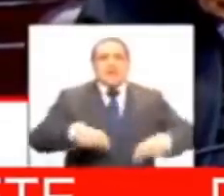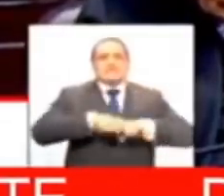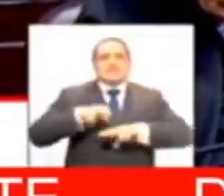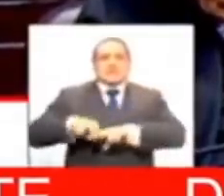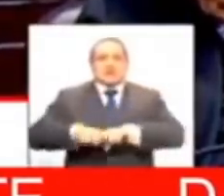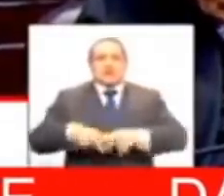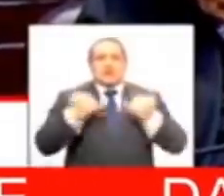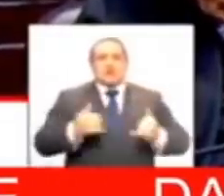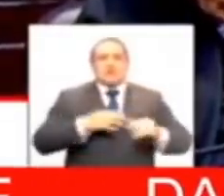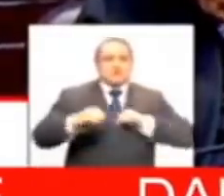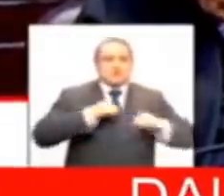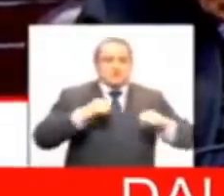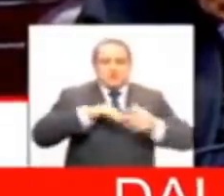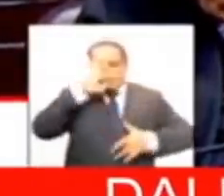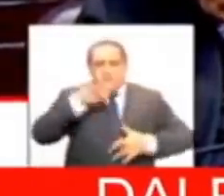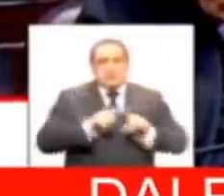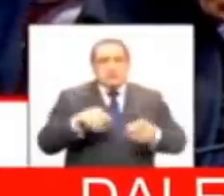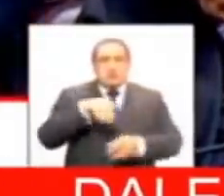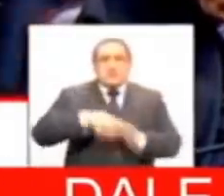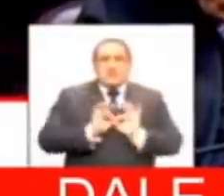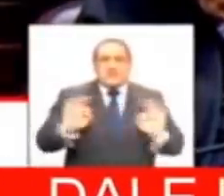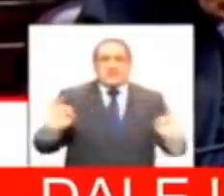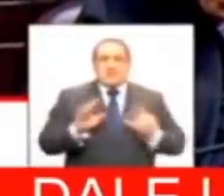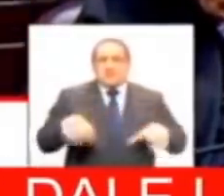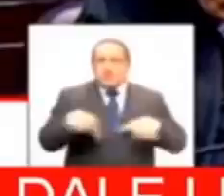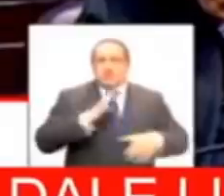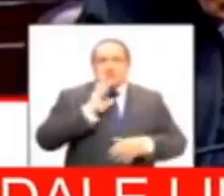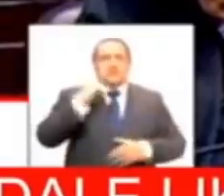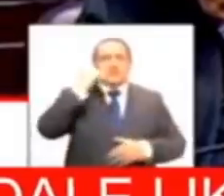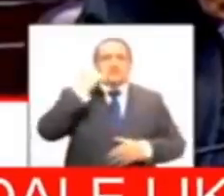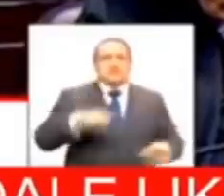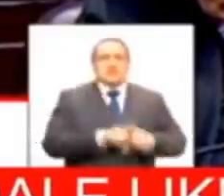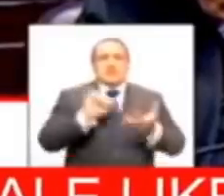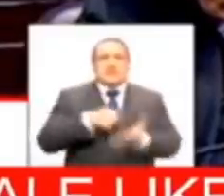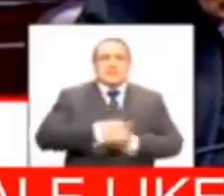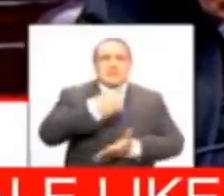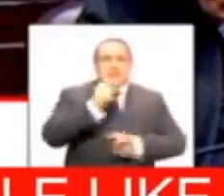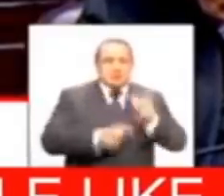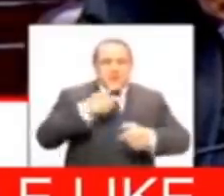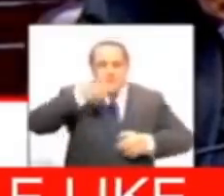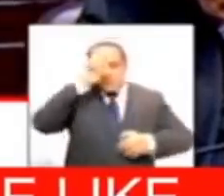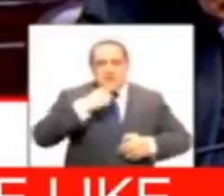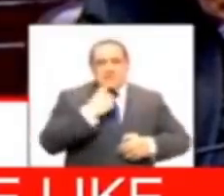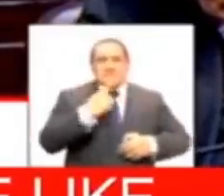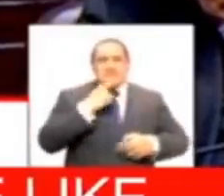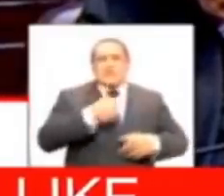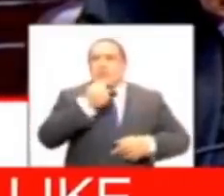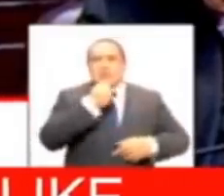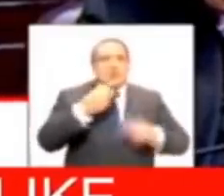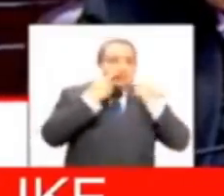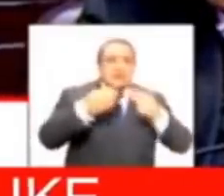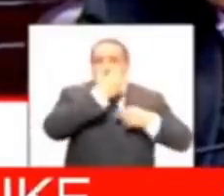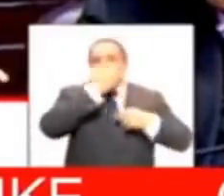aquí, promoviendo el contagio, sin votar, sin ejercer su derecho y para lo que le pagan los peruanos. Están de periodistas,